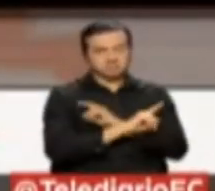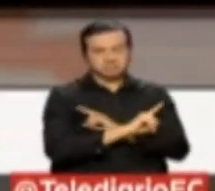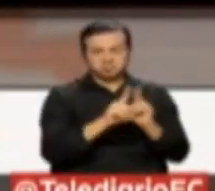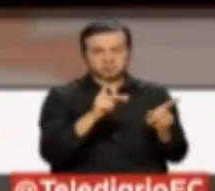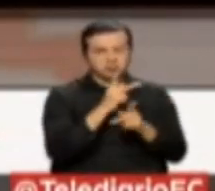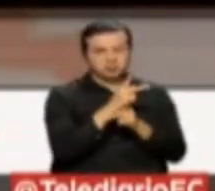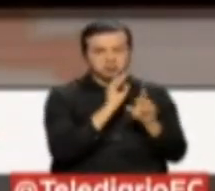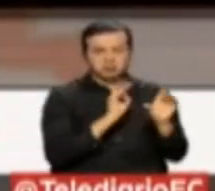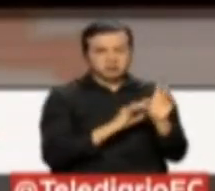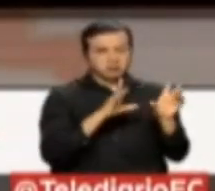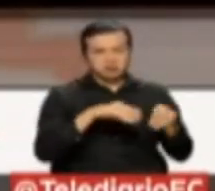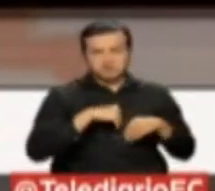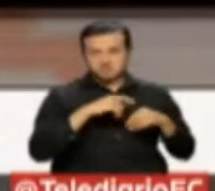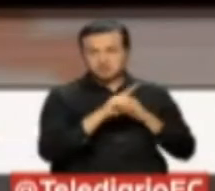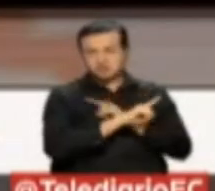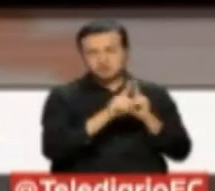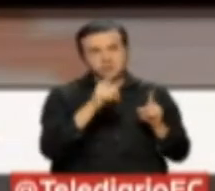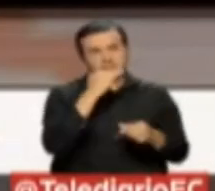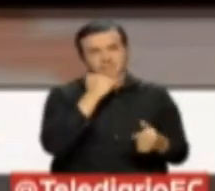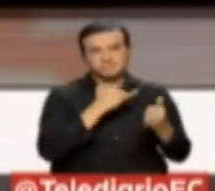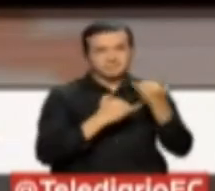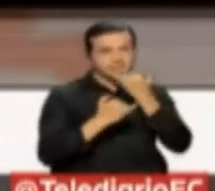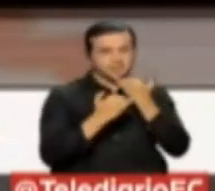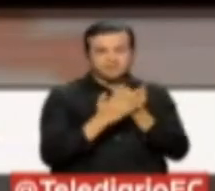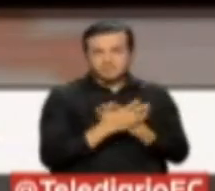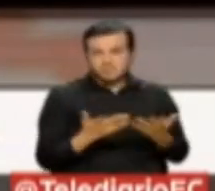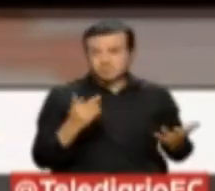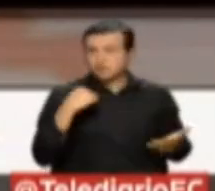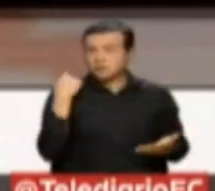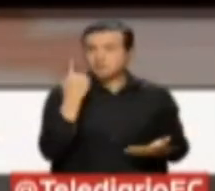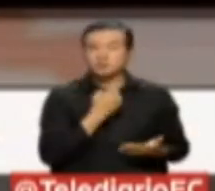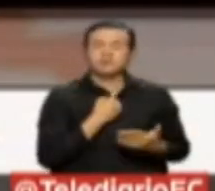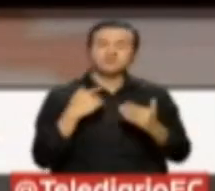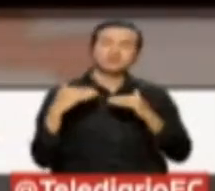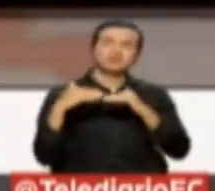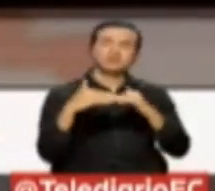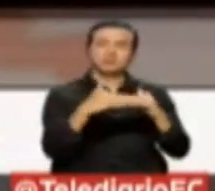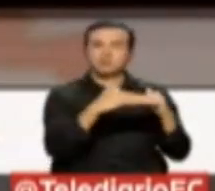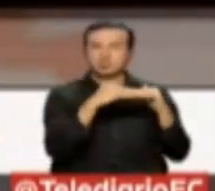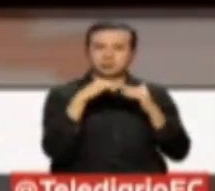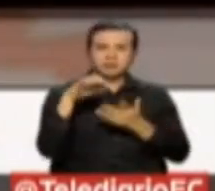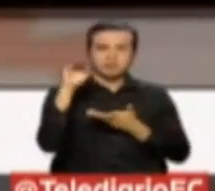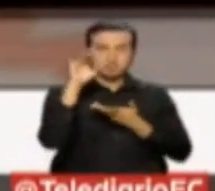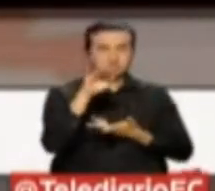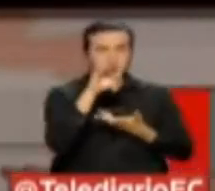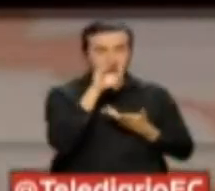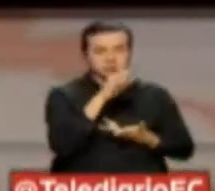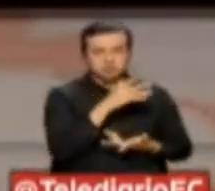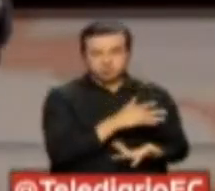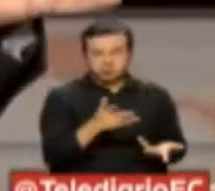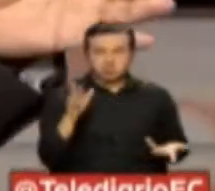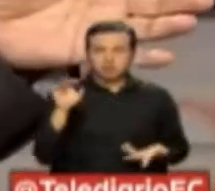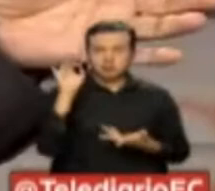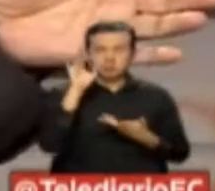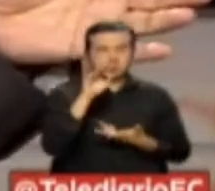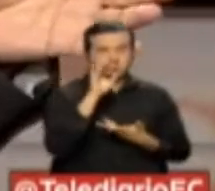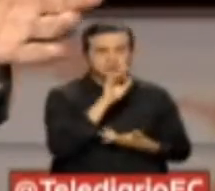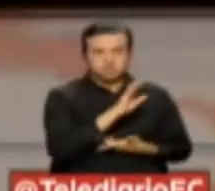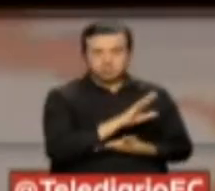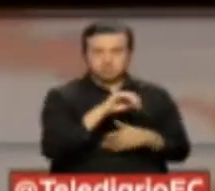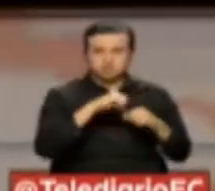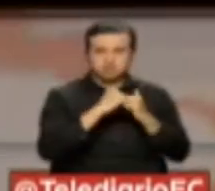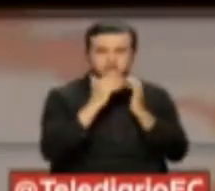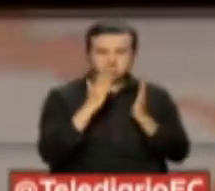ciudadana no hay razón de que exista nosotros somos una democracia representativa nuestros representantes son los